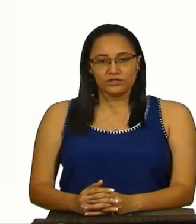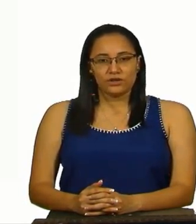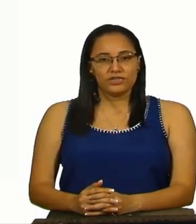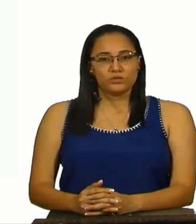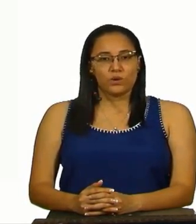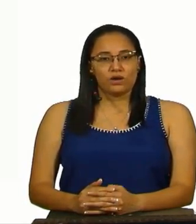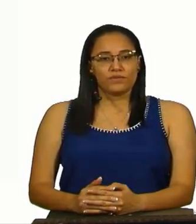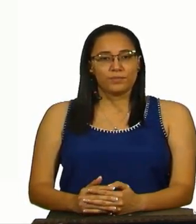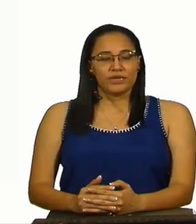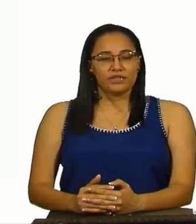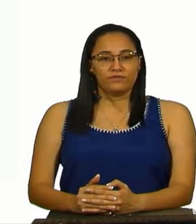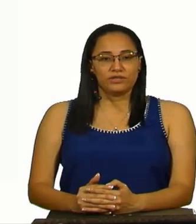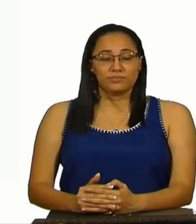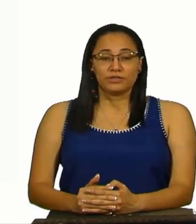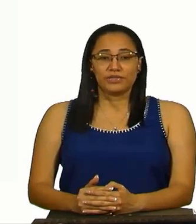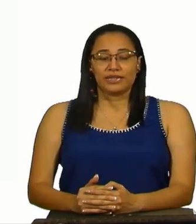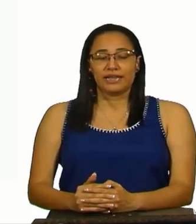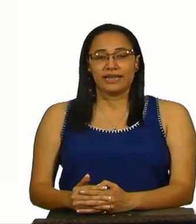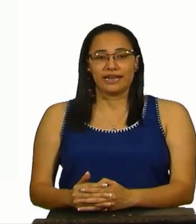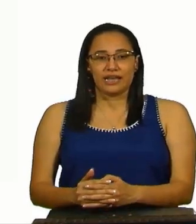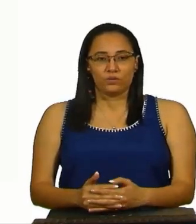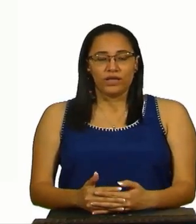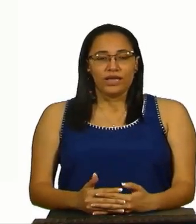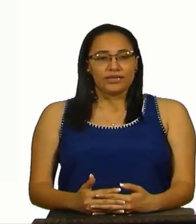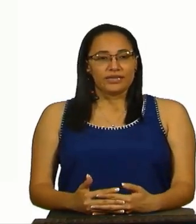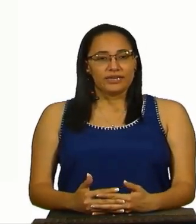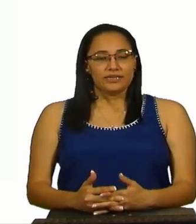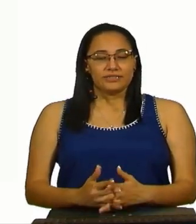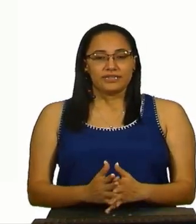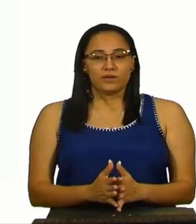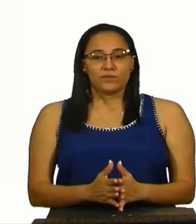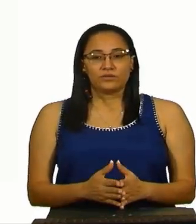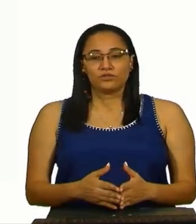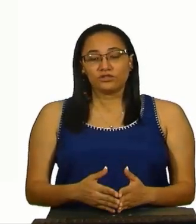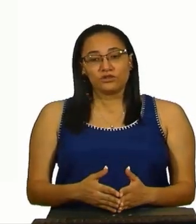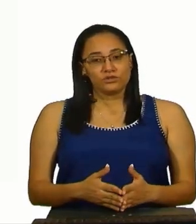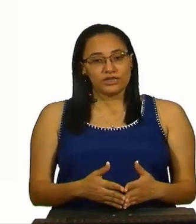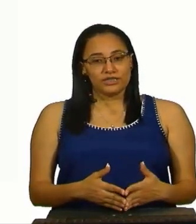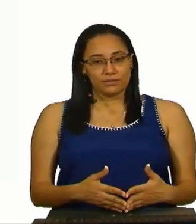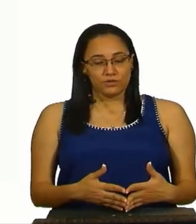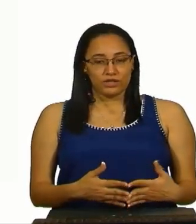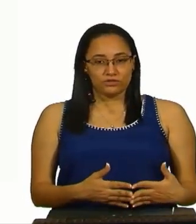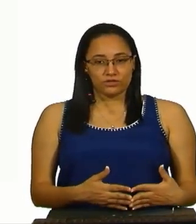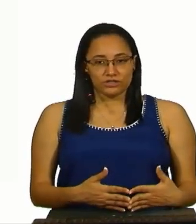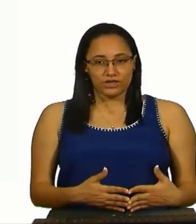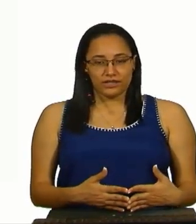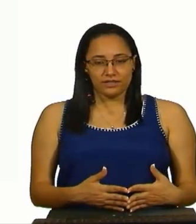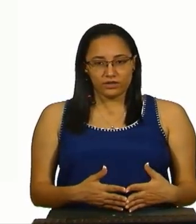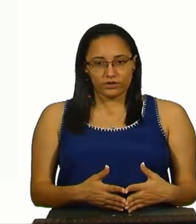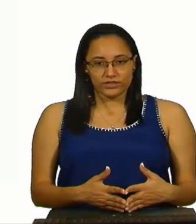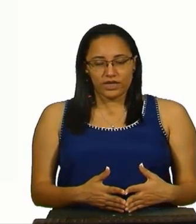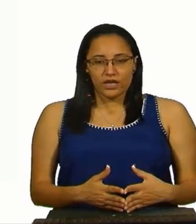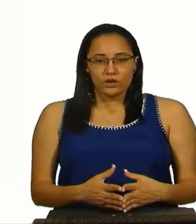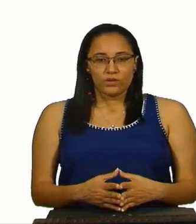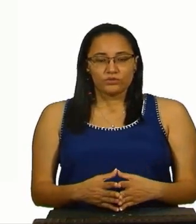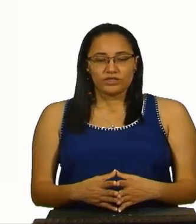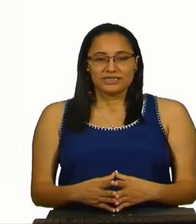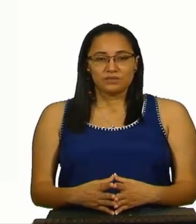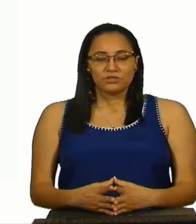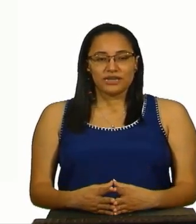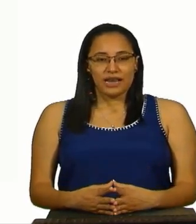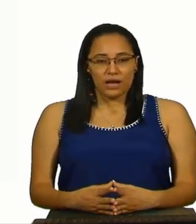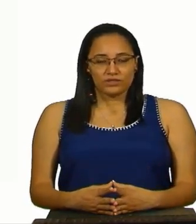As you saw, it is one of the main differences between let and allow. ¿Qué quiere decir? Que cuando nosotros utilizamos las dos oraciones anteriores,